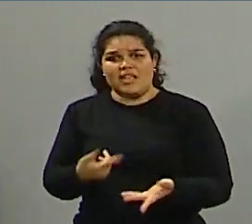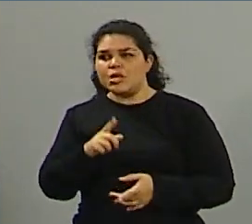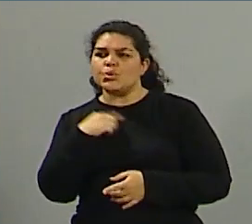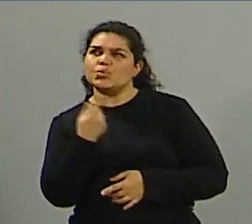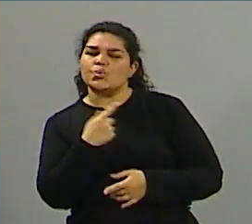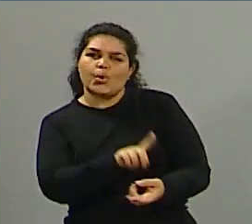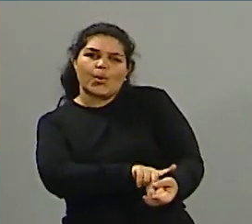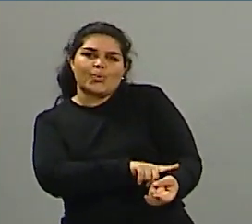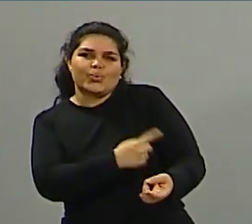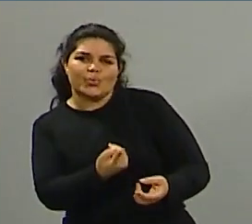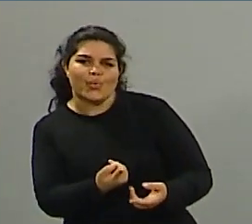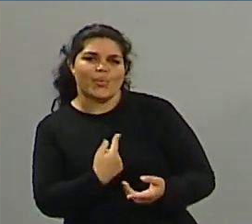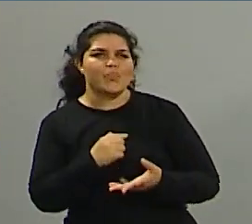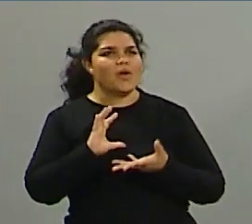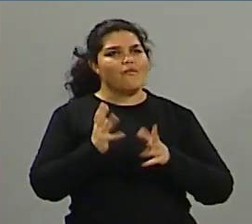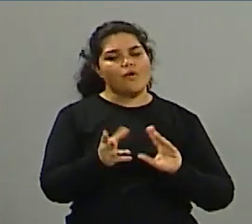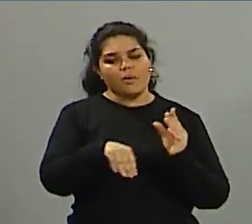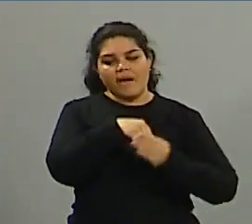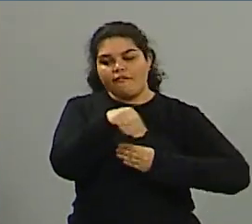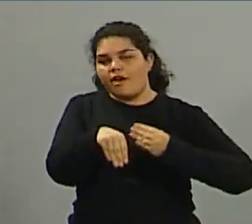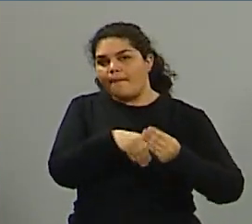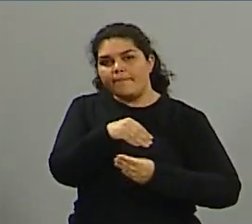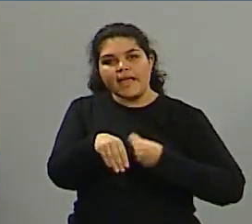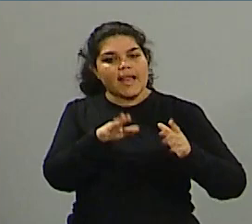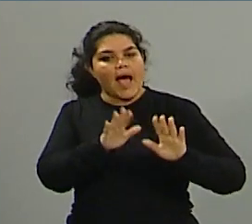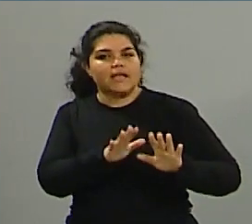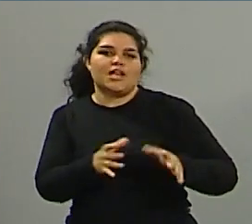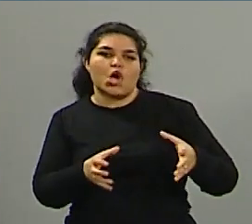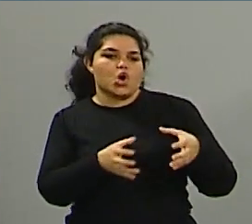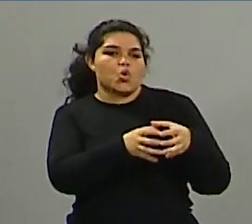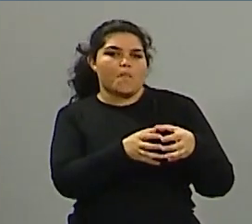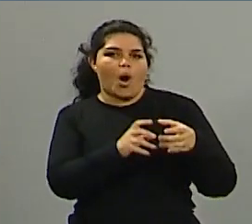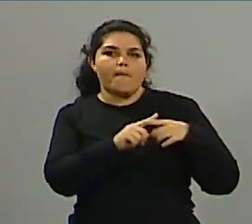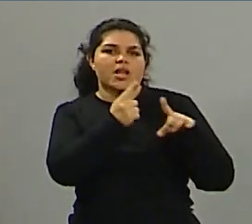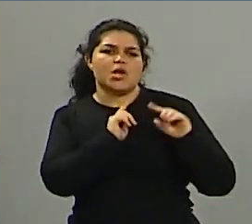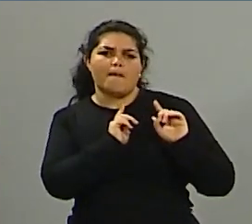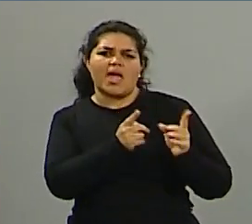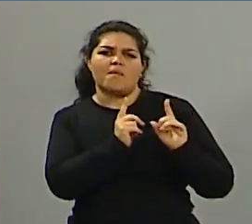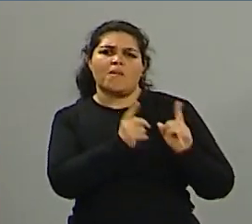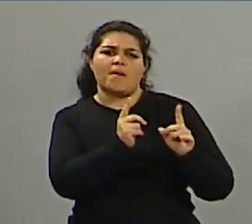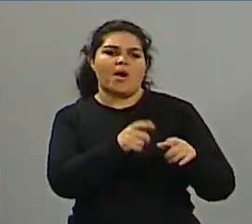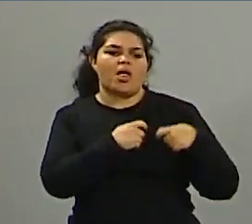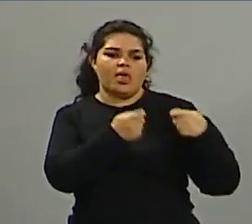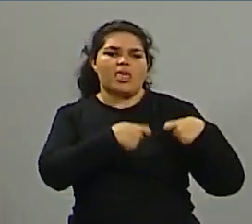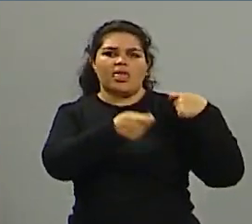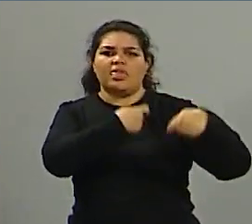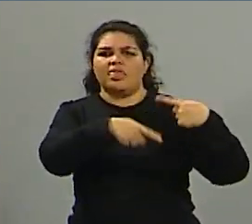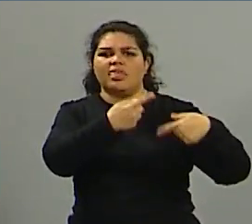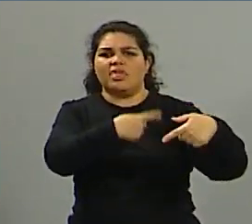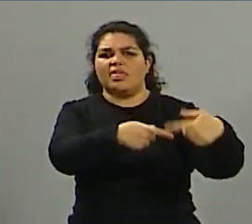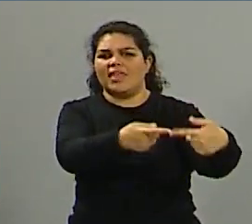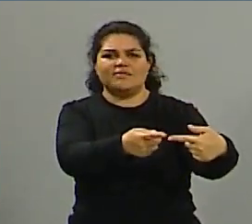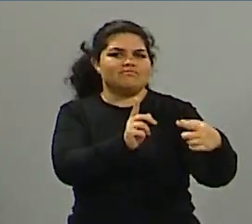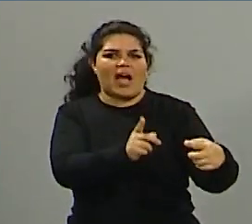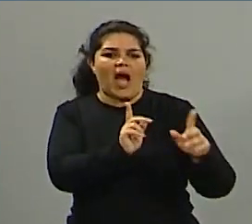que a veces veníamos también de una familia, de un rango político y no se cambiaba porque era el partido político. Ellos creo